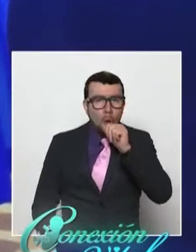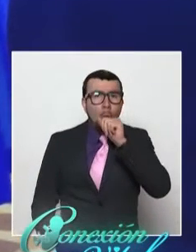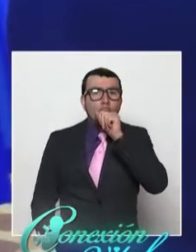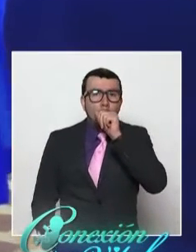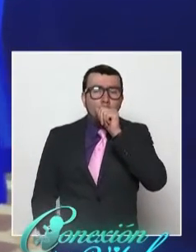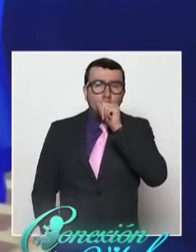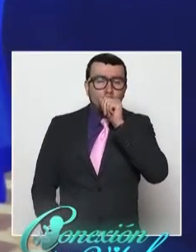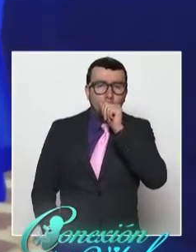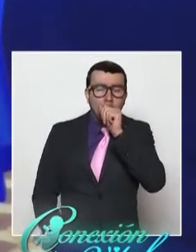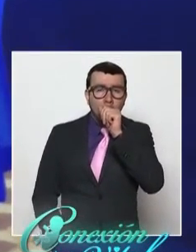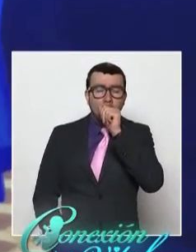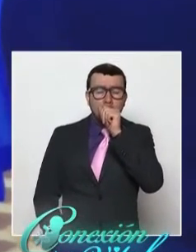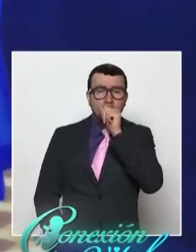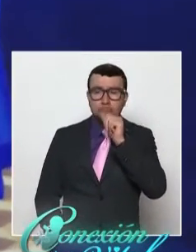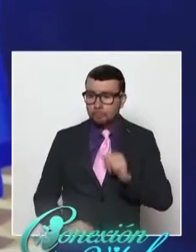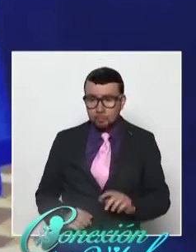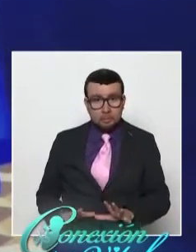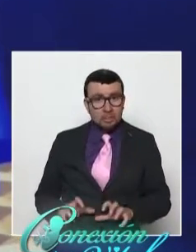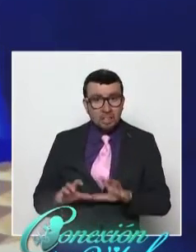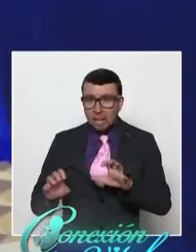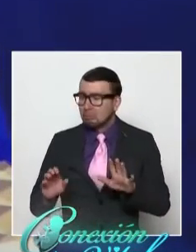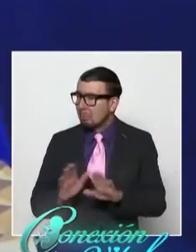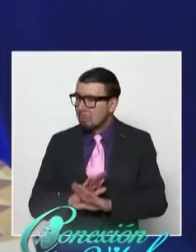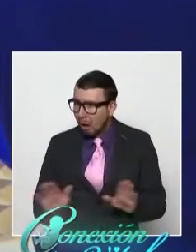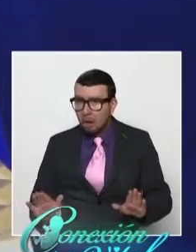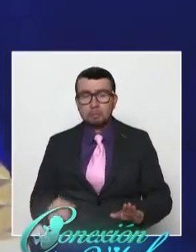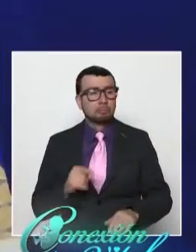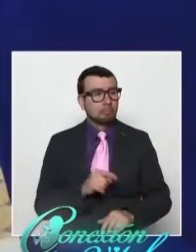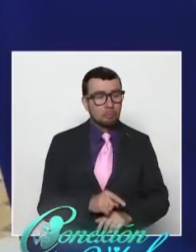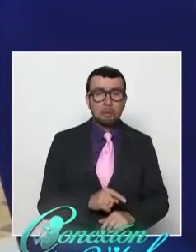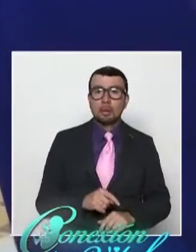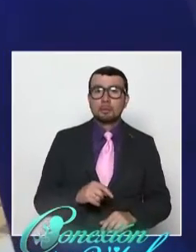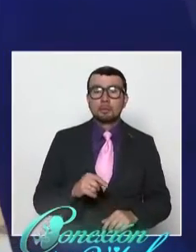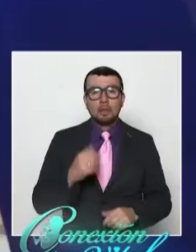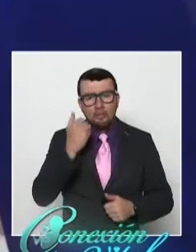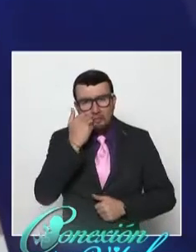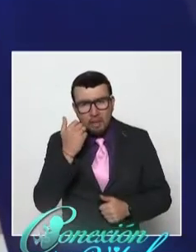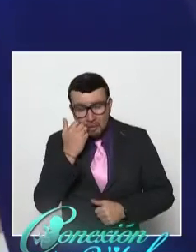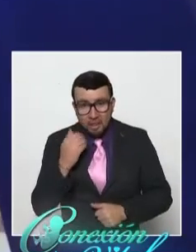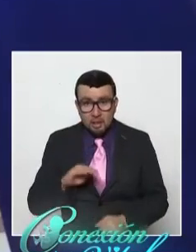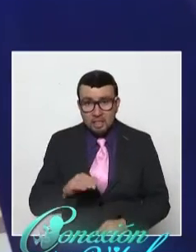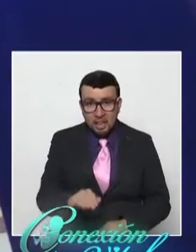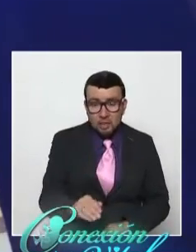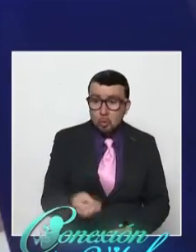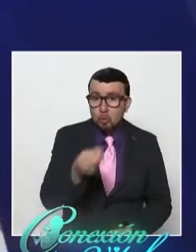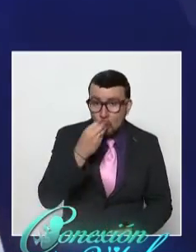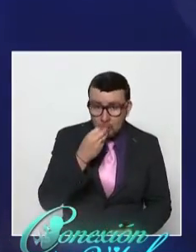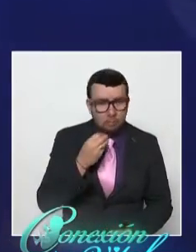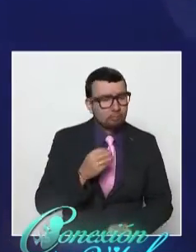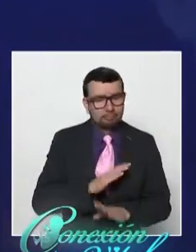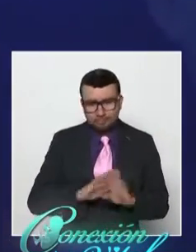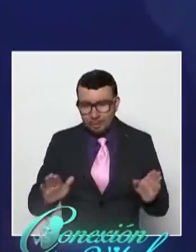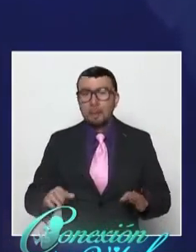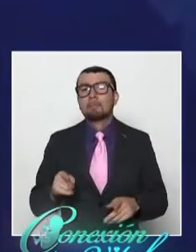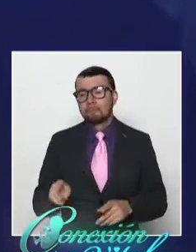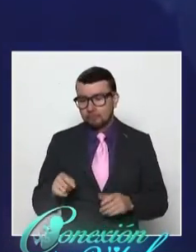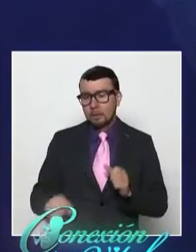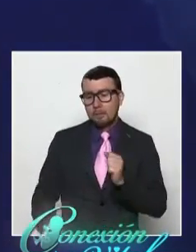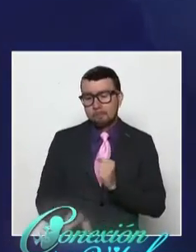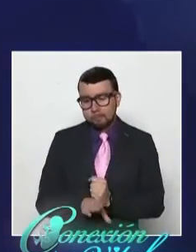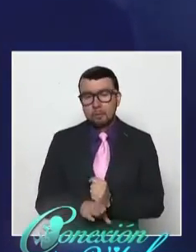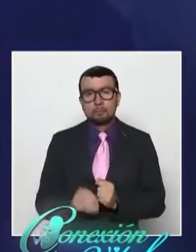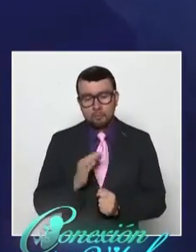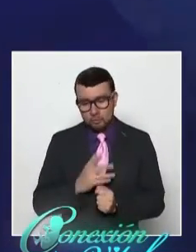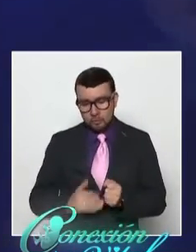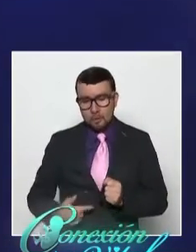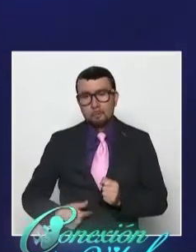el cáncer, descartamos la leptospirosis y nos quedamos con un diagnóstico de una obstrucción de las vías biliares por un cálculo.